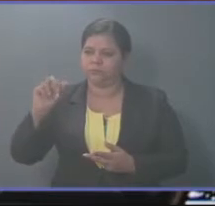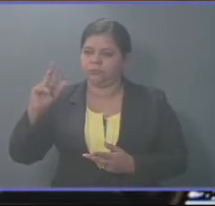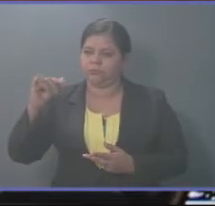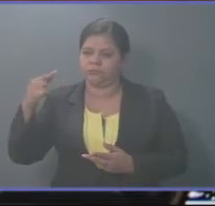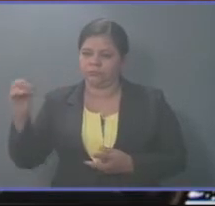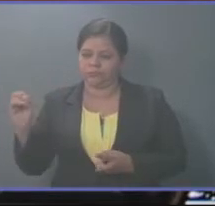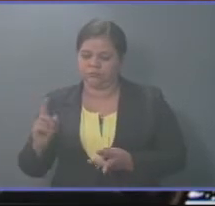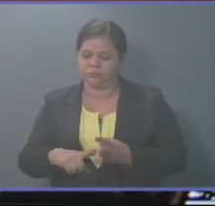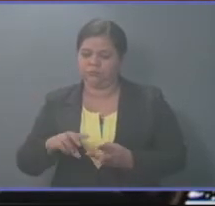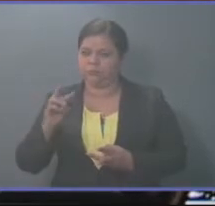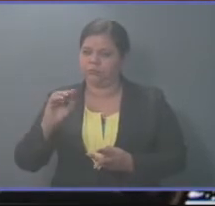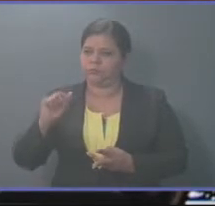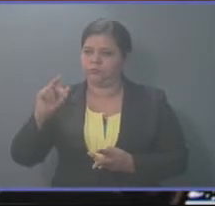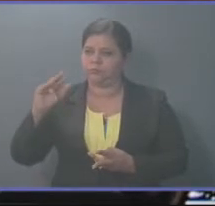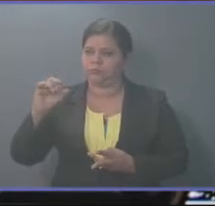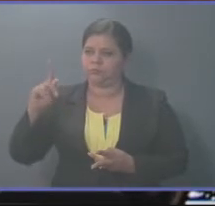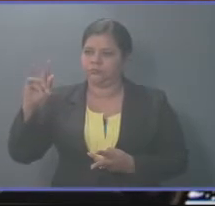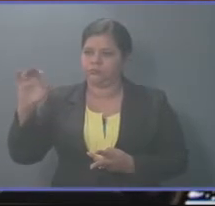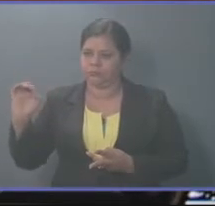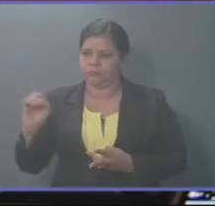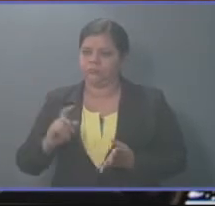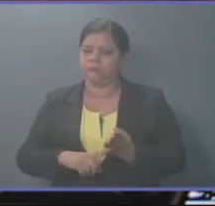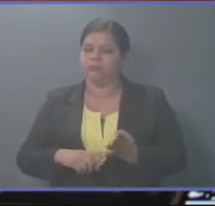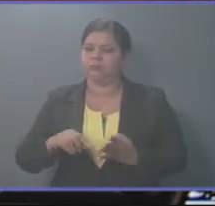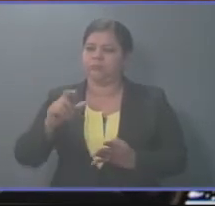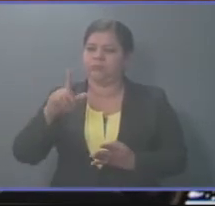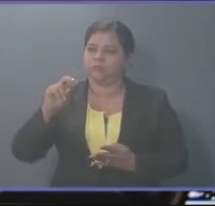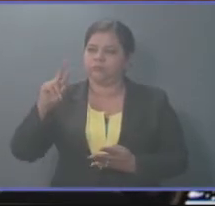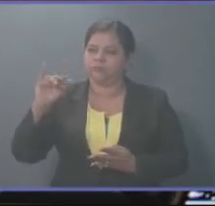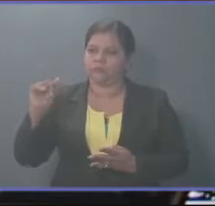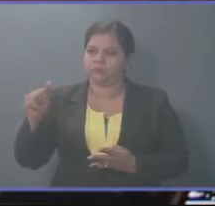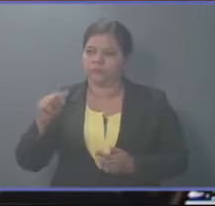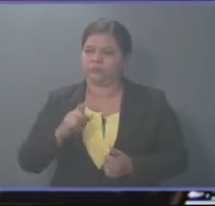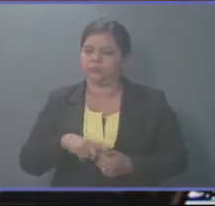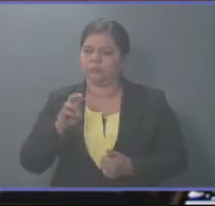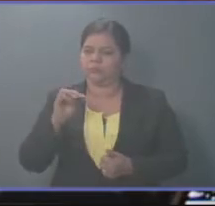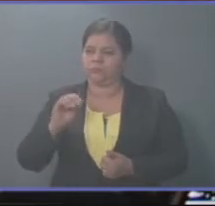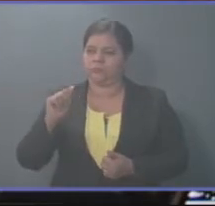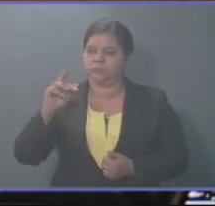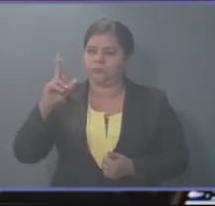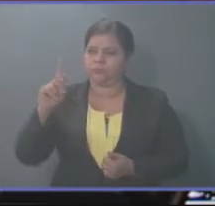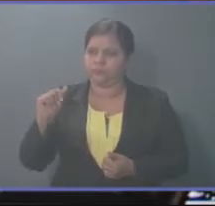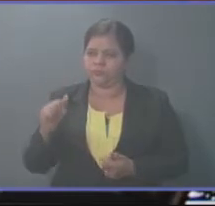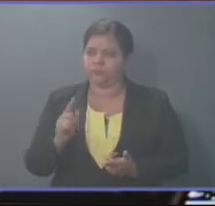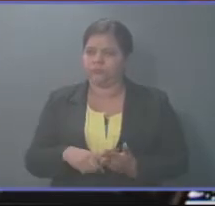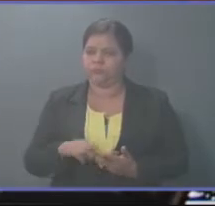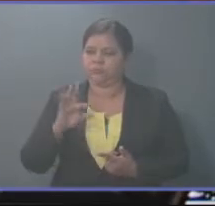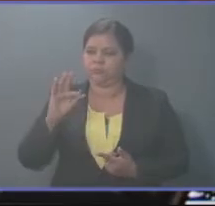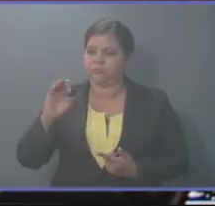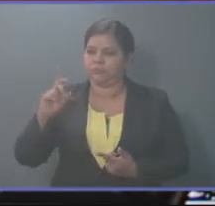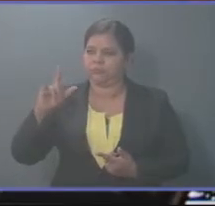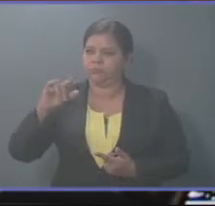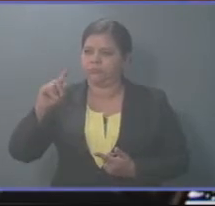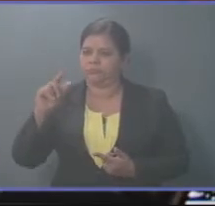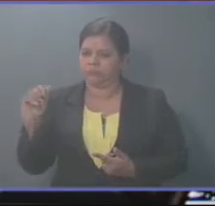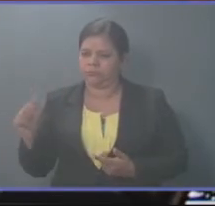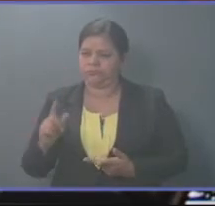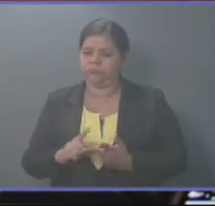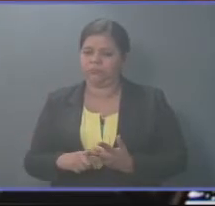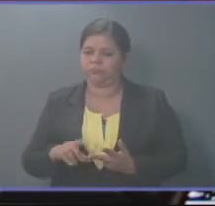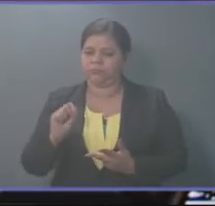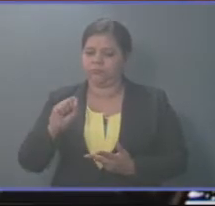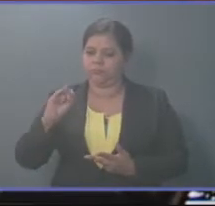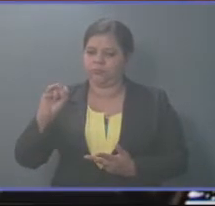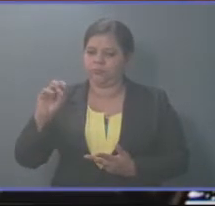Mazariego, Mario Antonio Ponce López, Lucía del Carmen Ayala de León, Marta Evelyn Batres Araujo, Felisa Guadalupe Cristales Miranda y